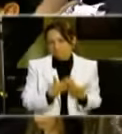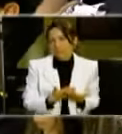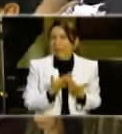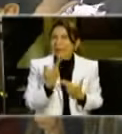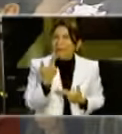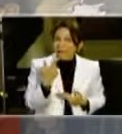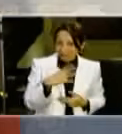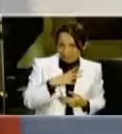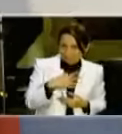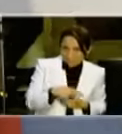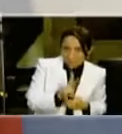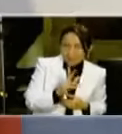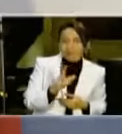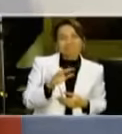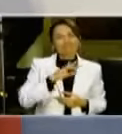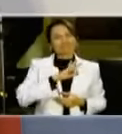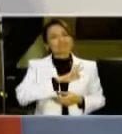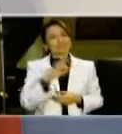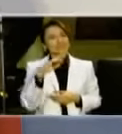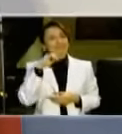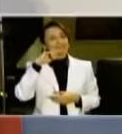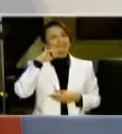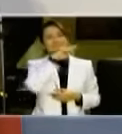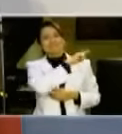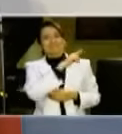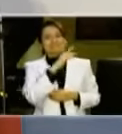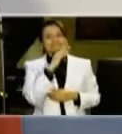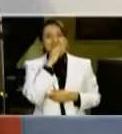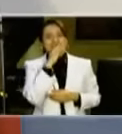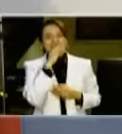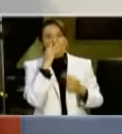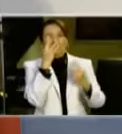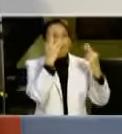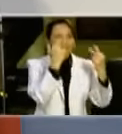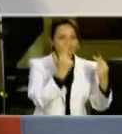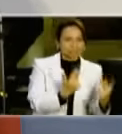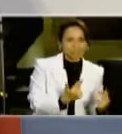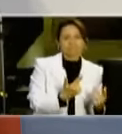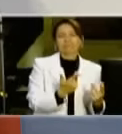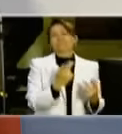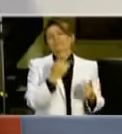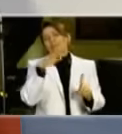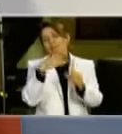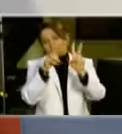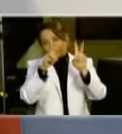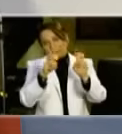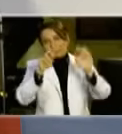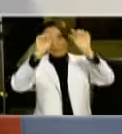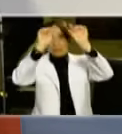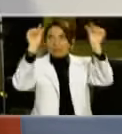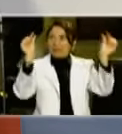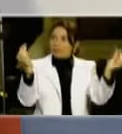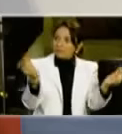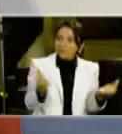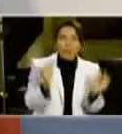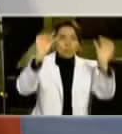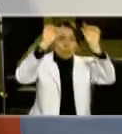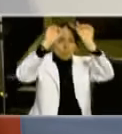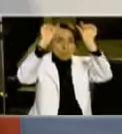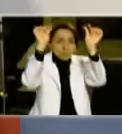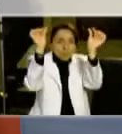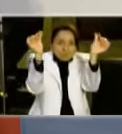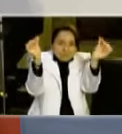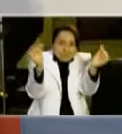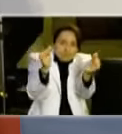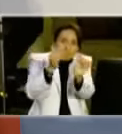más rápidamente, con los efectos conocidos en materia de cambio climático, de deforestación, de deterioro de la infraestructura